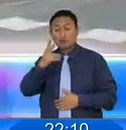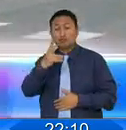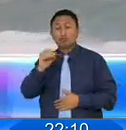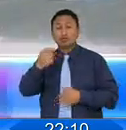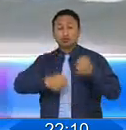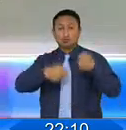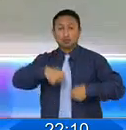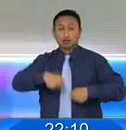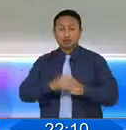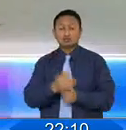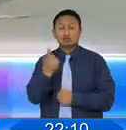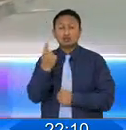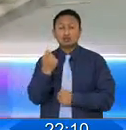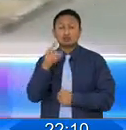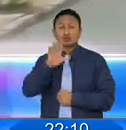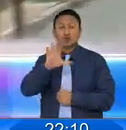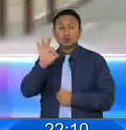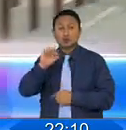a las